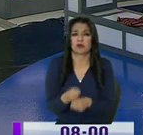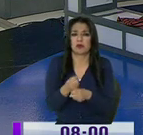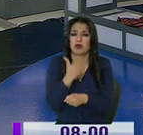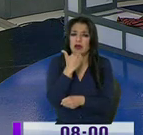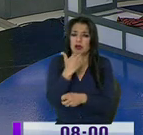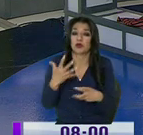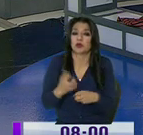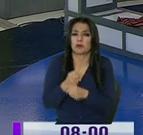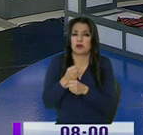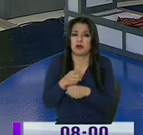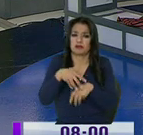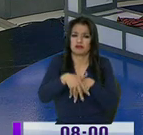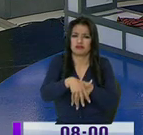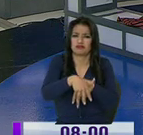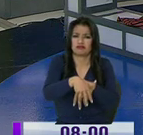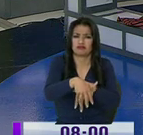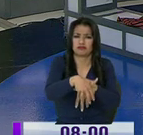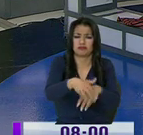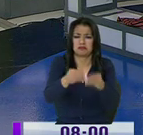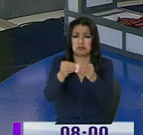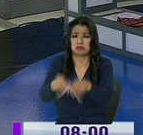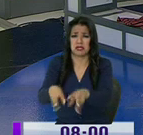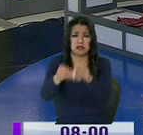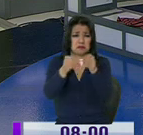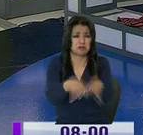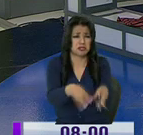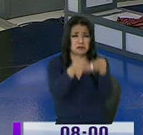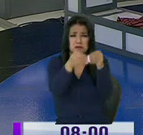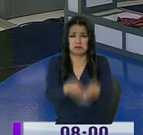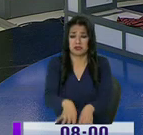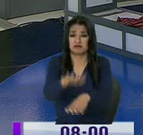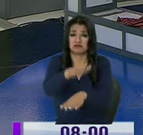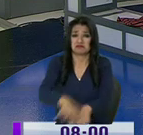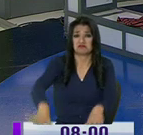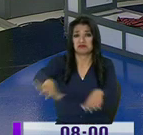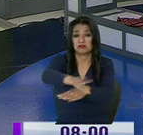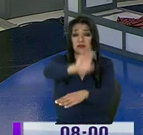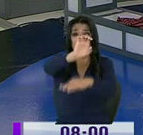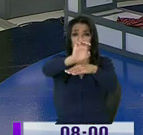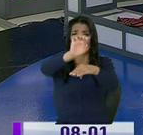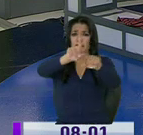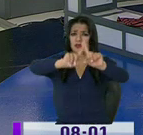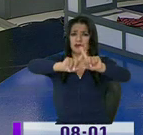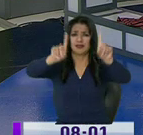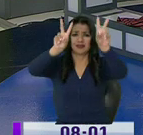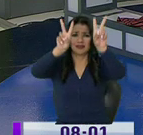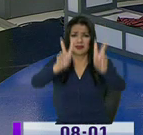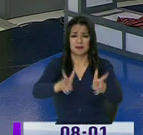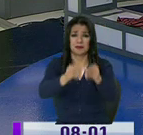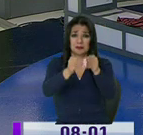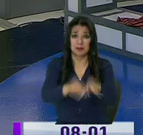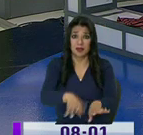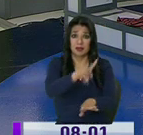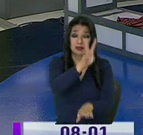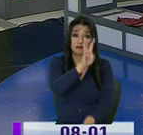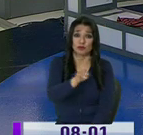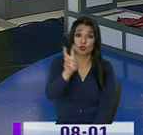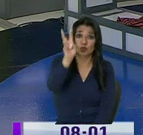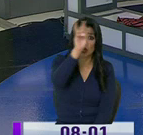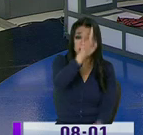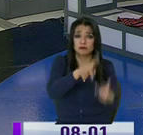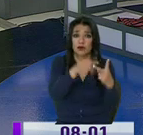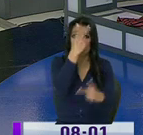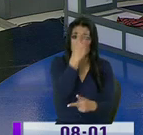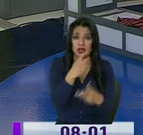estos días de paralización que tanto daño nos ha hecho a muchísimas industrias, diferentes áreas. Miren ustedes, las pérdidas que se están anunciando son